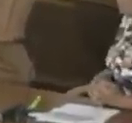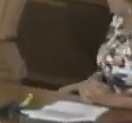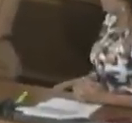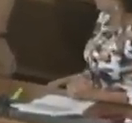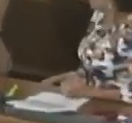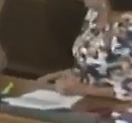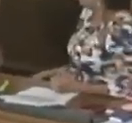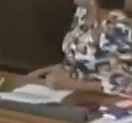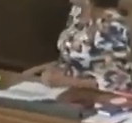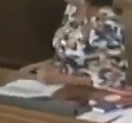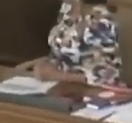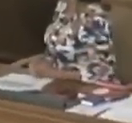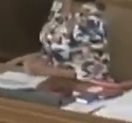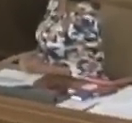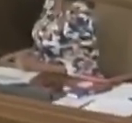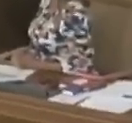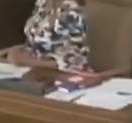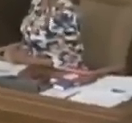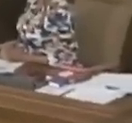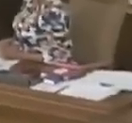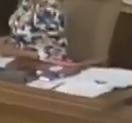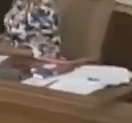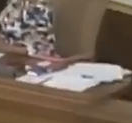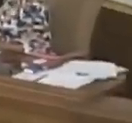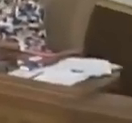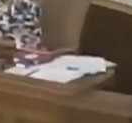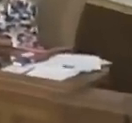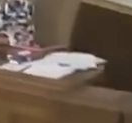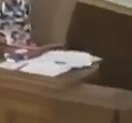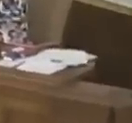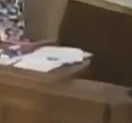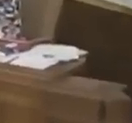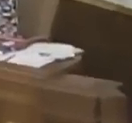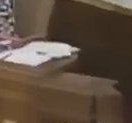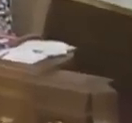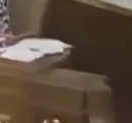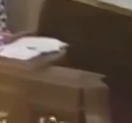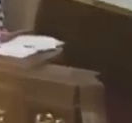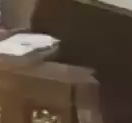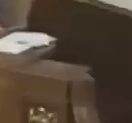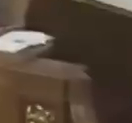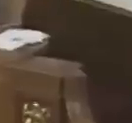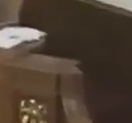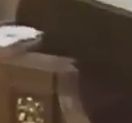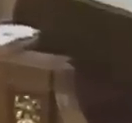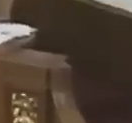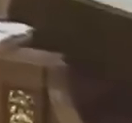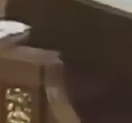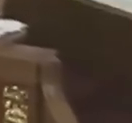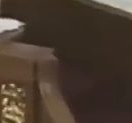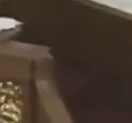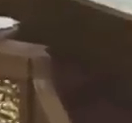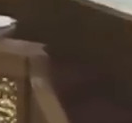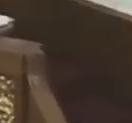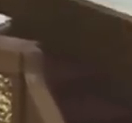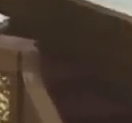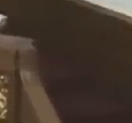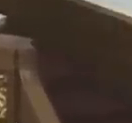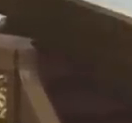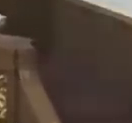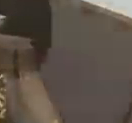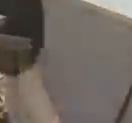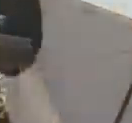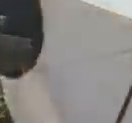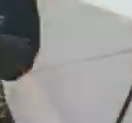recibe una sanción de ley. Pidió una invasión militar. ¿El Parlamento Europeo estaría de acuerdo con que